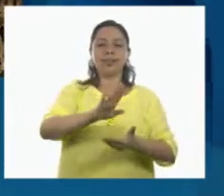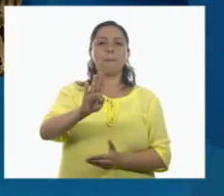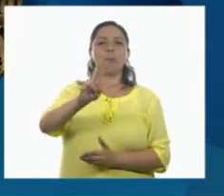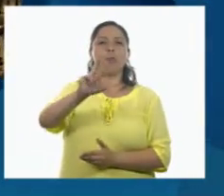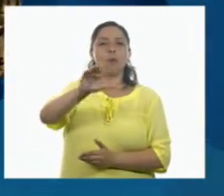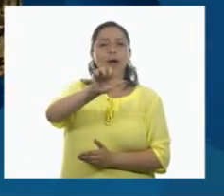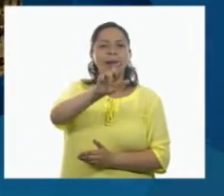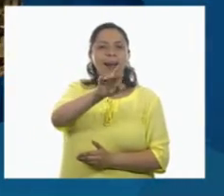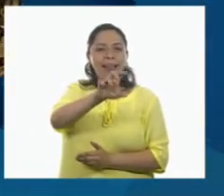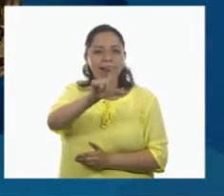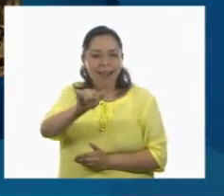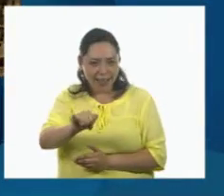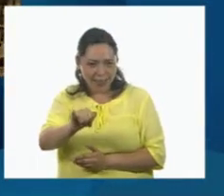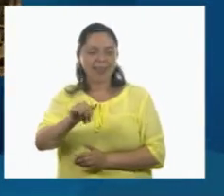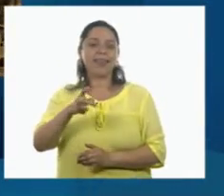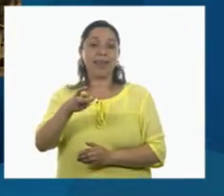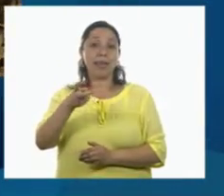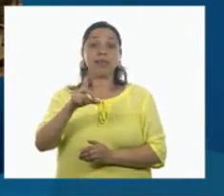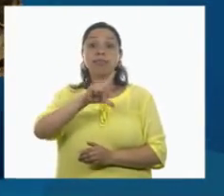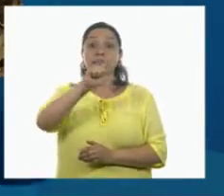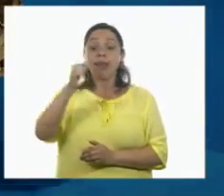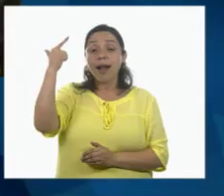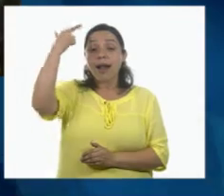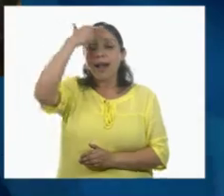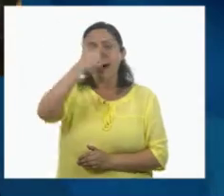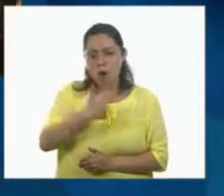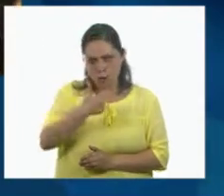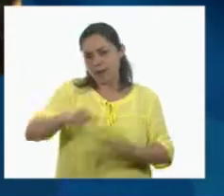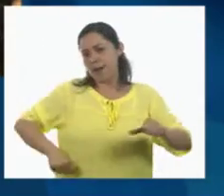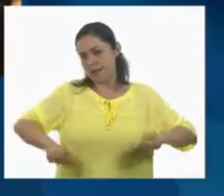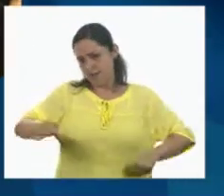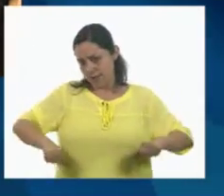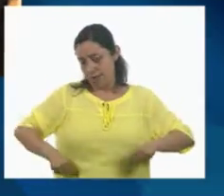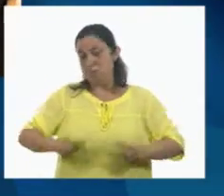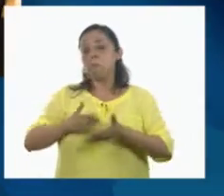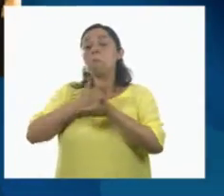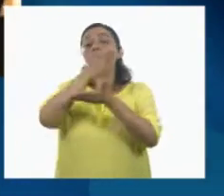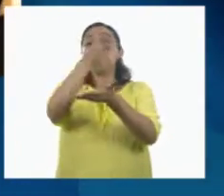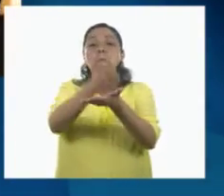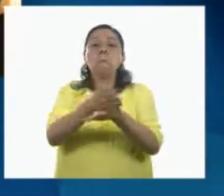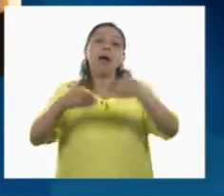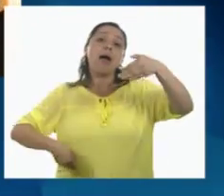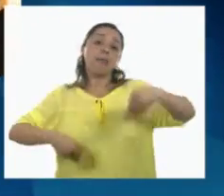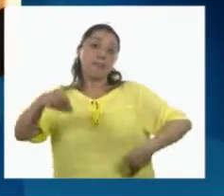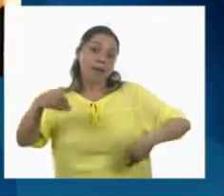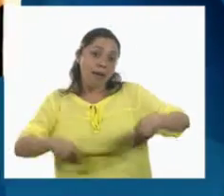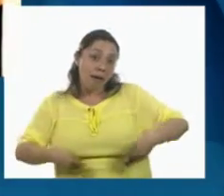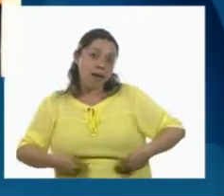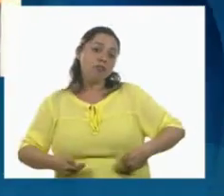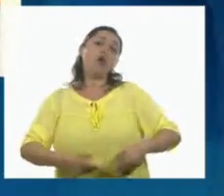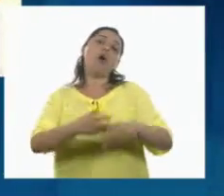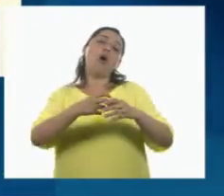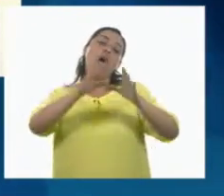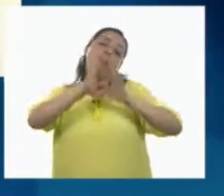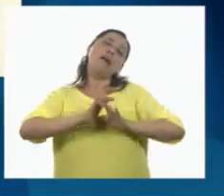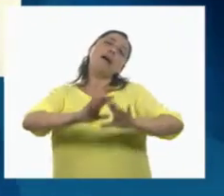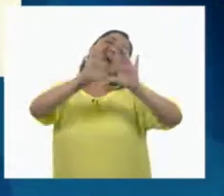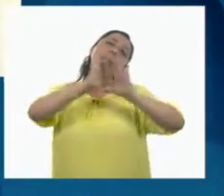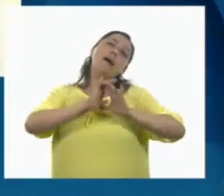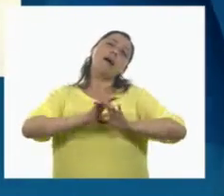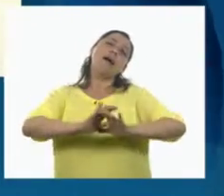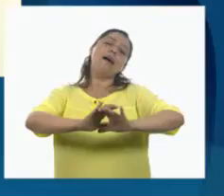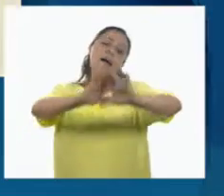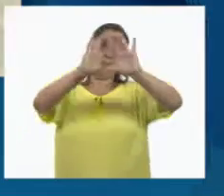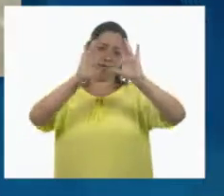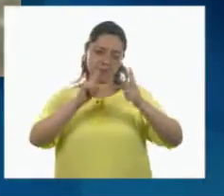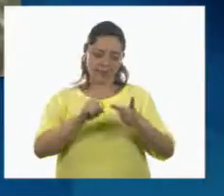en la noche era cuando se organizaban otro tipo de actividades, iban al teatro, iban a la ópera, a alguna función, pero en realidad